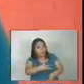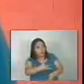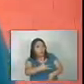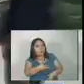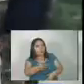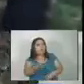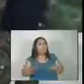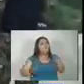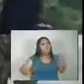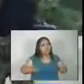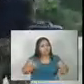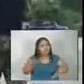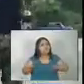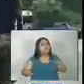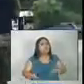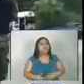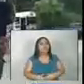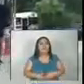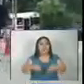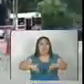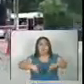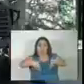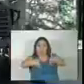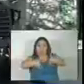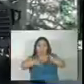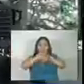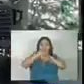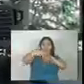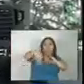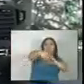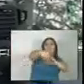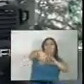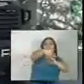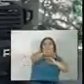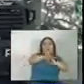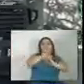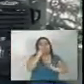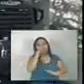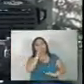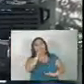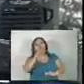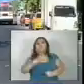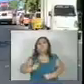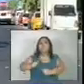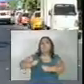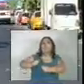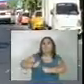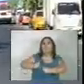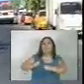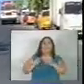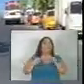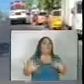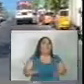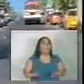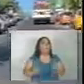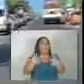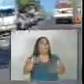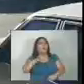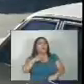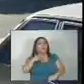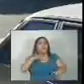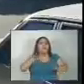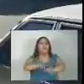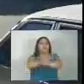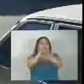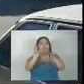comercio, ya. En las calles y pasajes se puede percibir la presencia militar, lo cual genera tranquilidad a sus